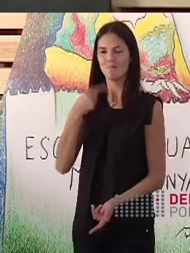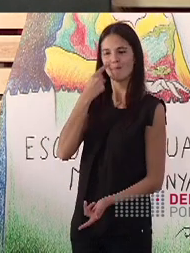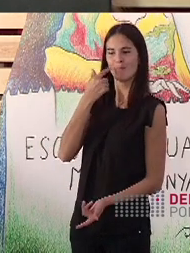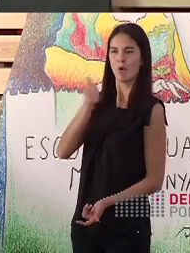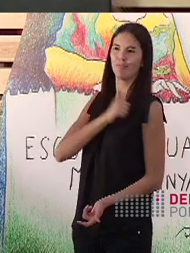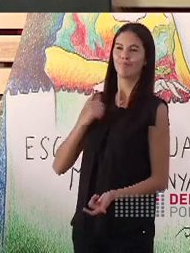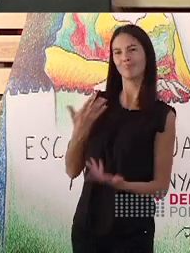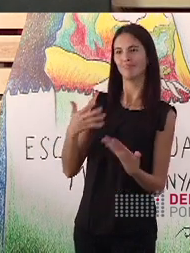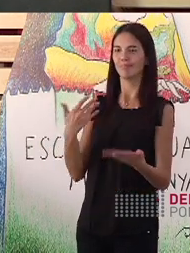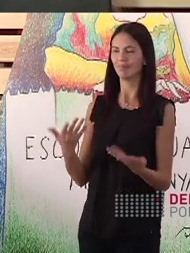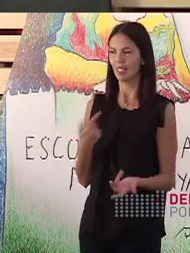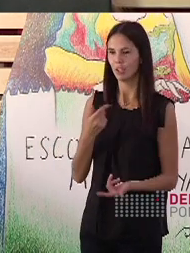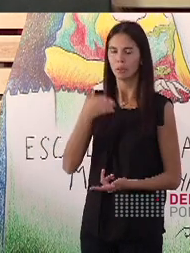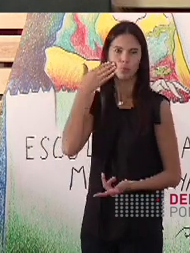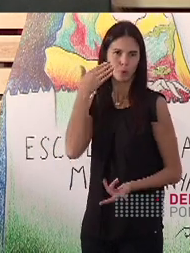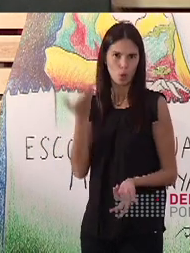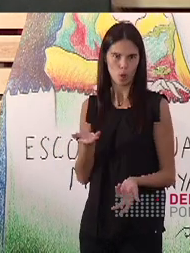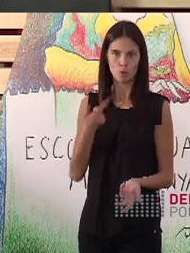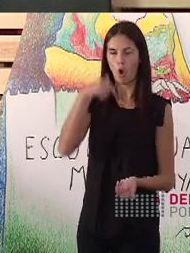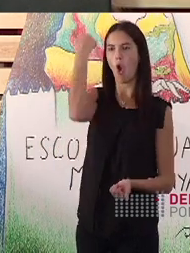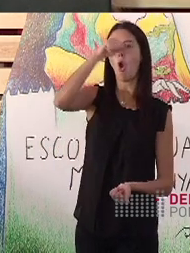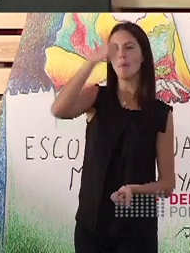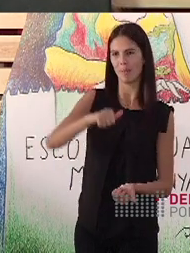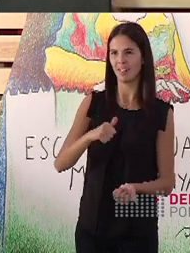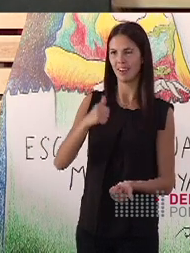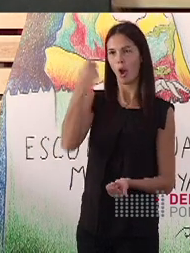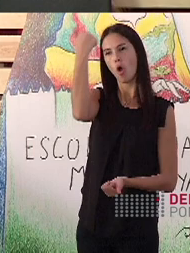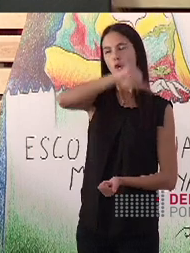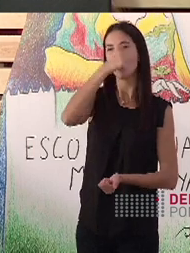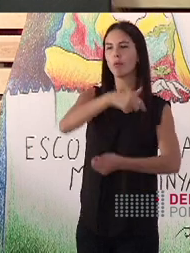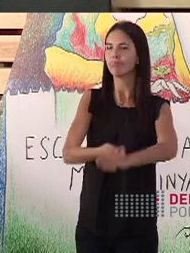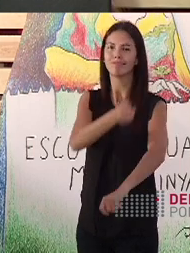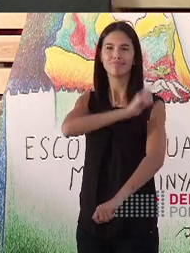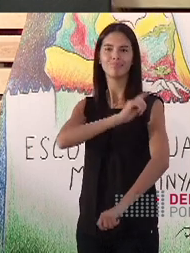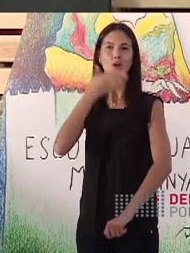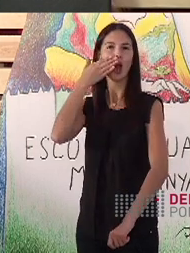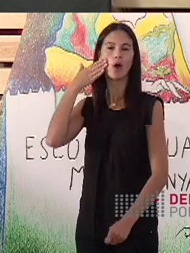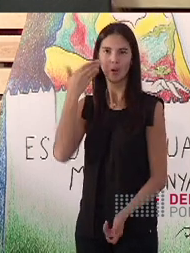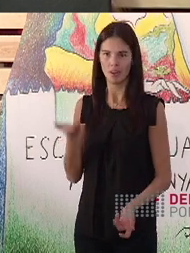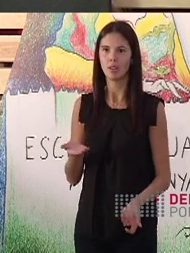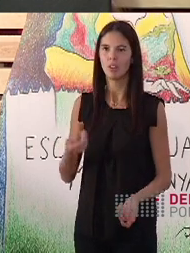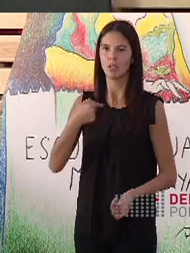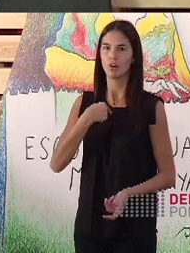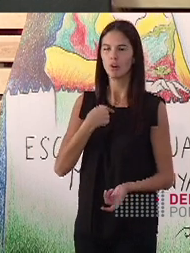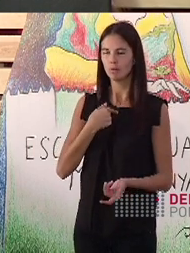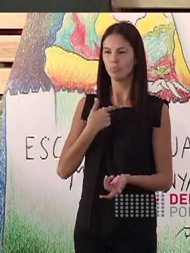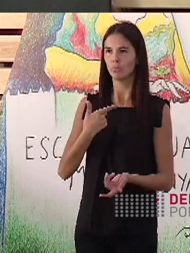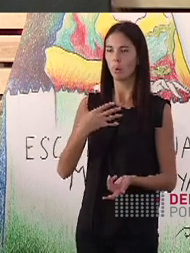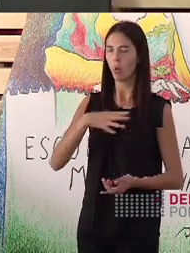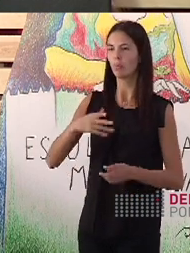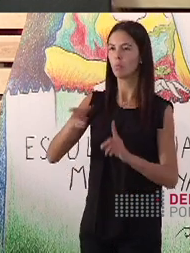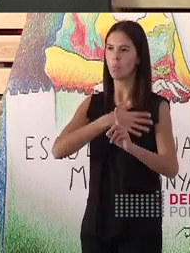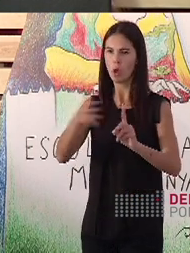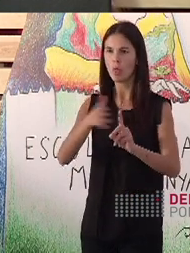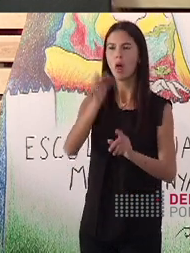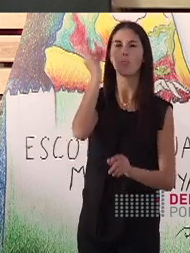y que pueda ver lo hombre hegemónico, cómo ejerzo mi masculinidad más violenta, ¿no?, sobre una mujer,